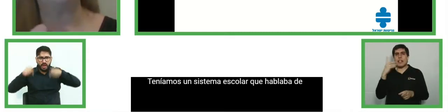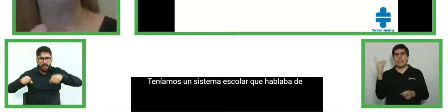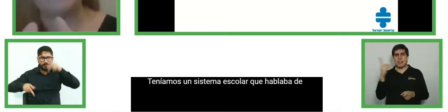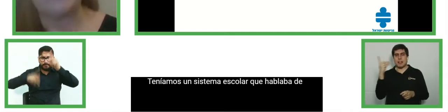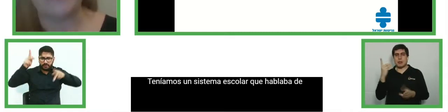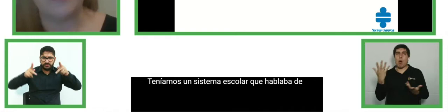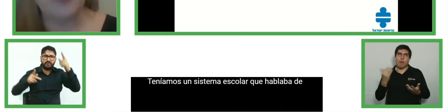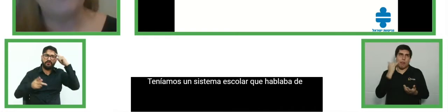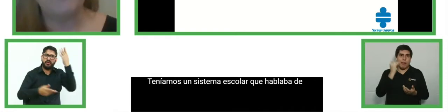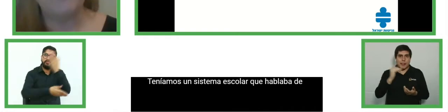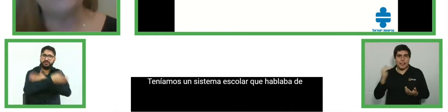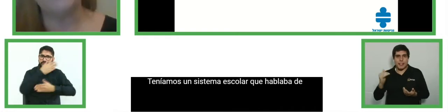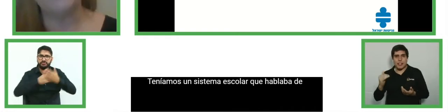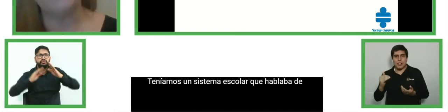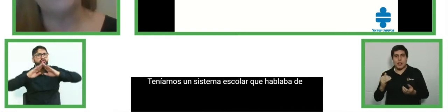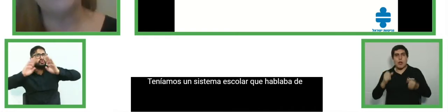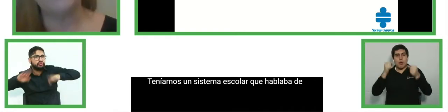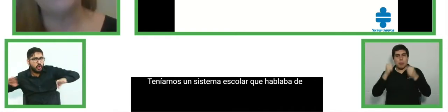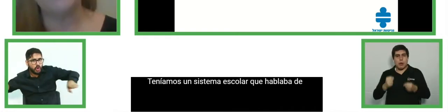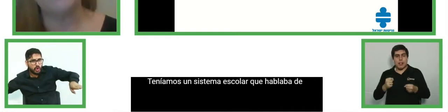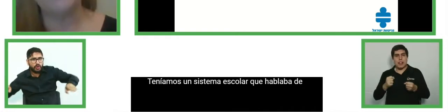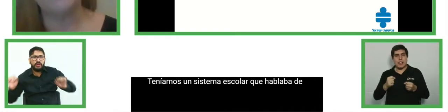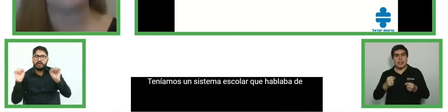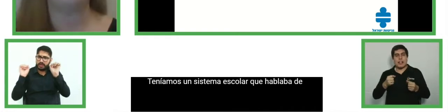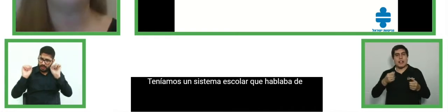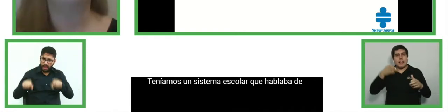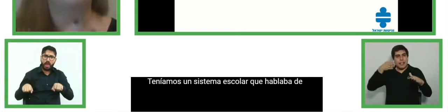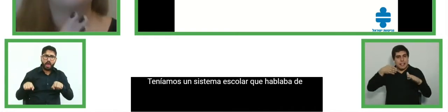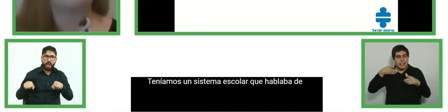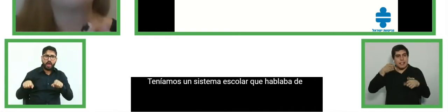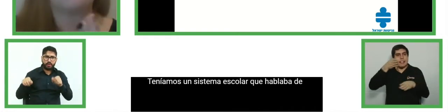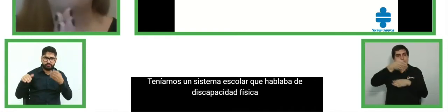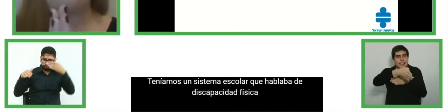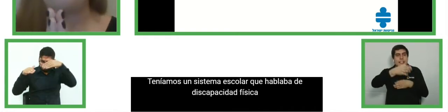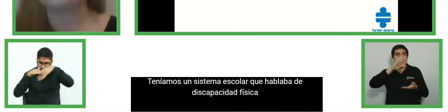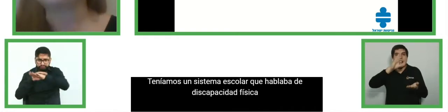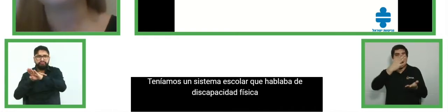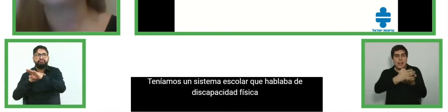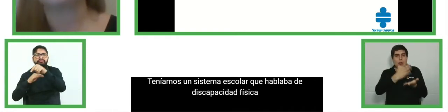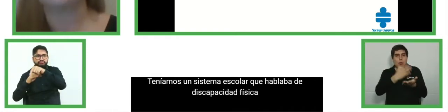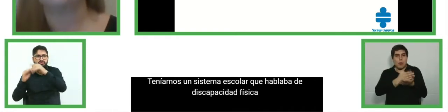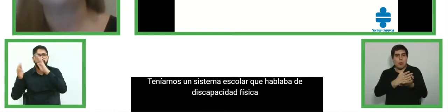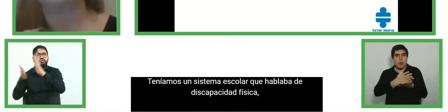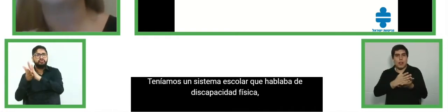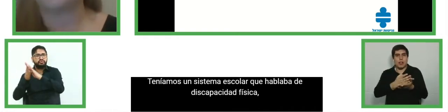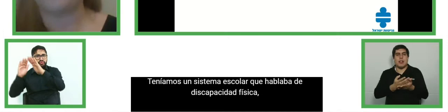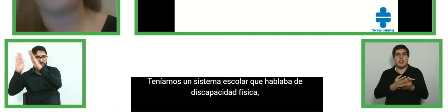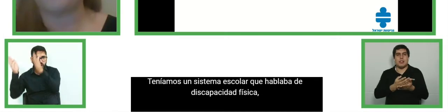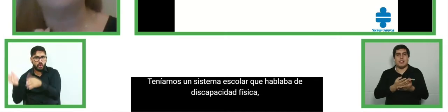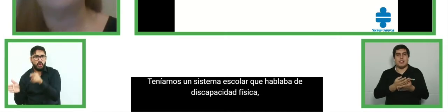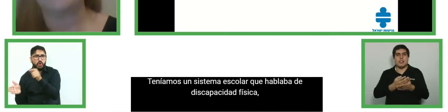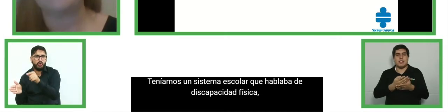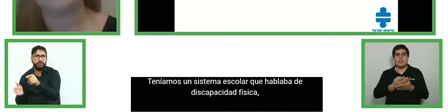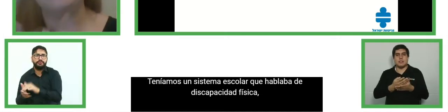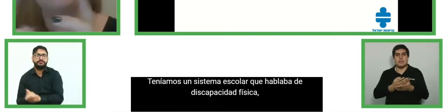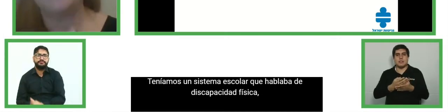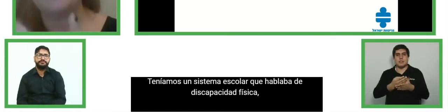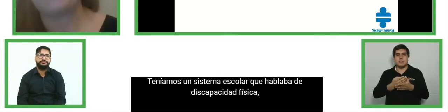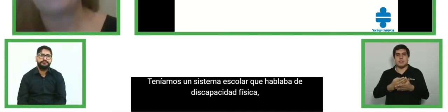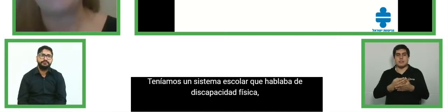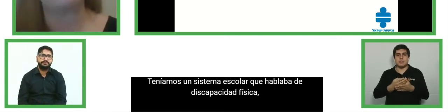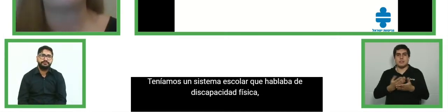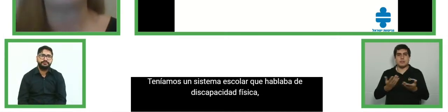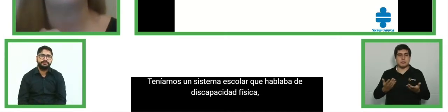o los niños puedan entrar físicamente a la escuela? Y se hace clic, por favor, en la presentación. La